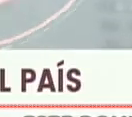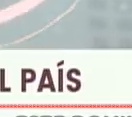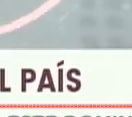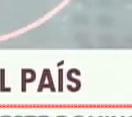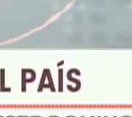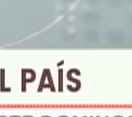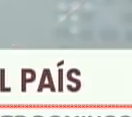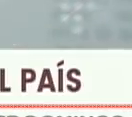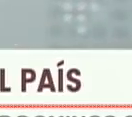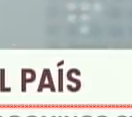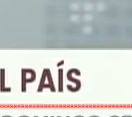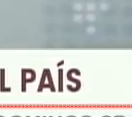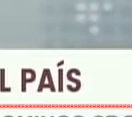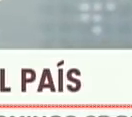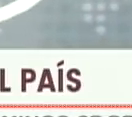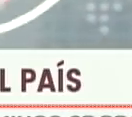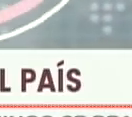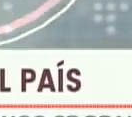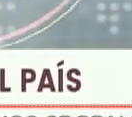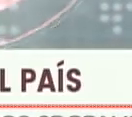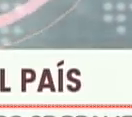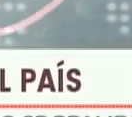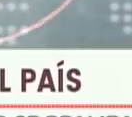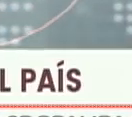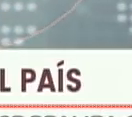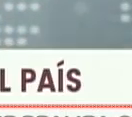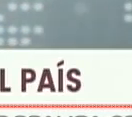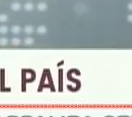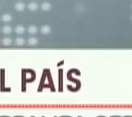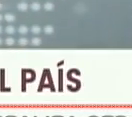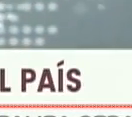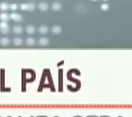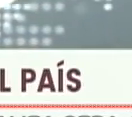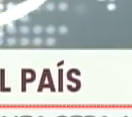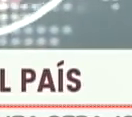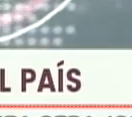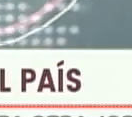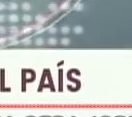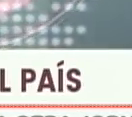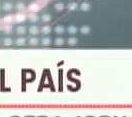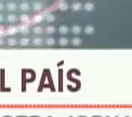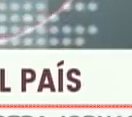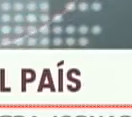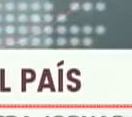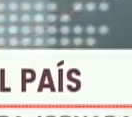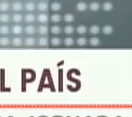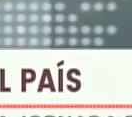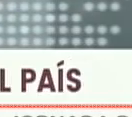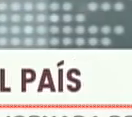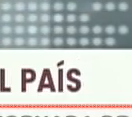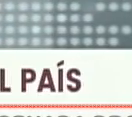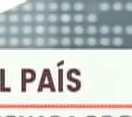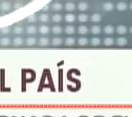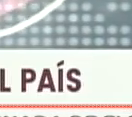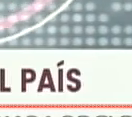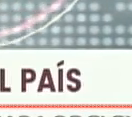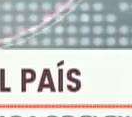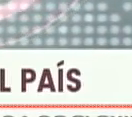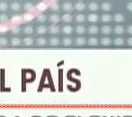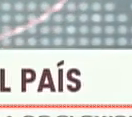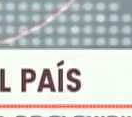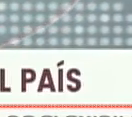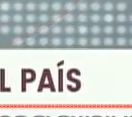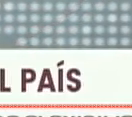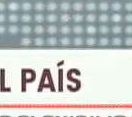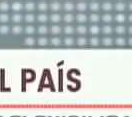de ellos, 6 de Colombia, 5 de Brasil y un caso comunitario. Esto nos tiene